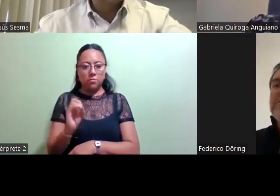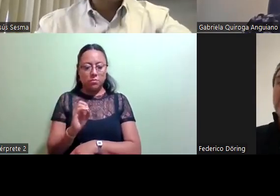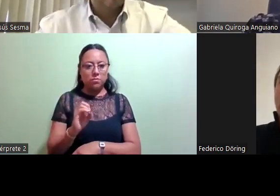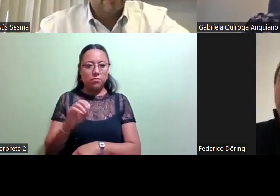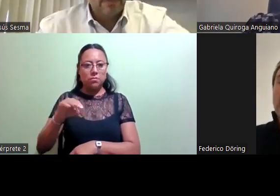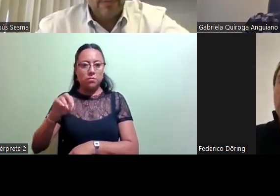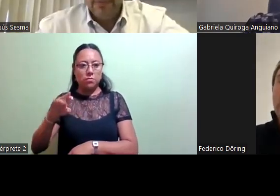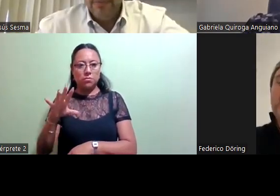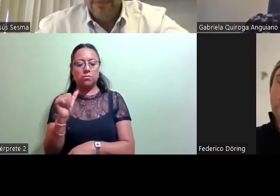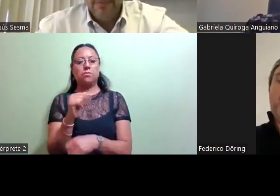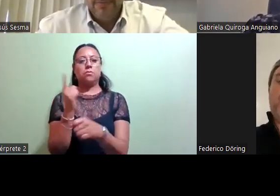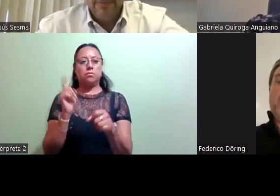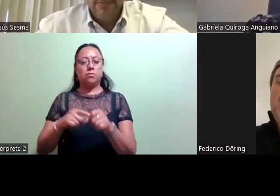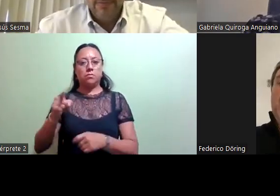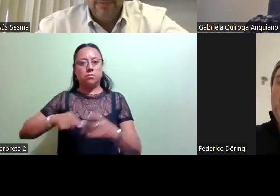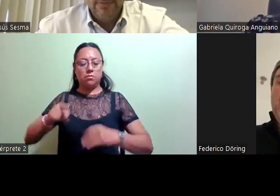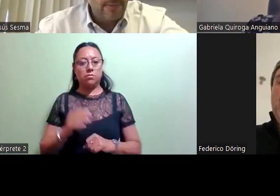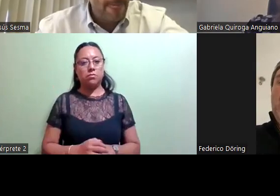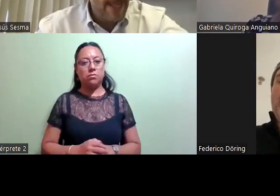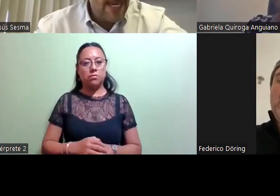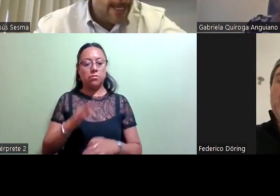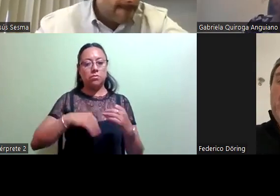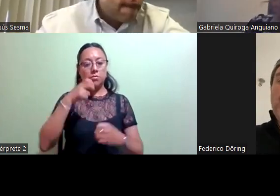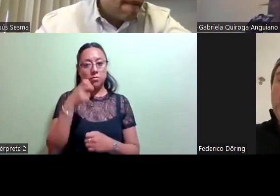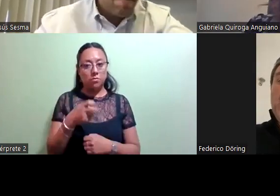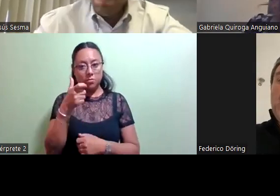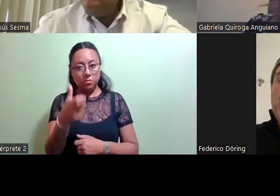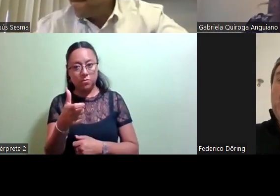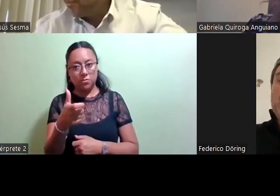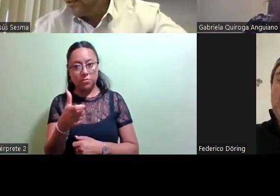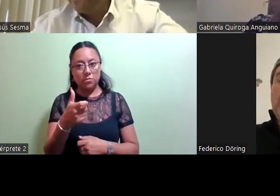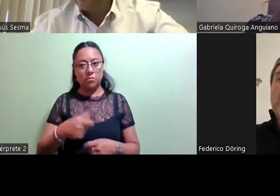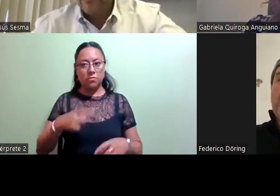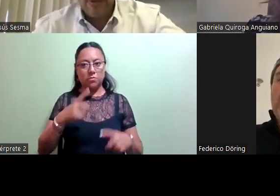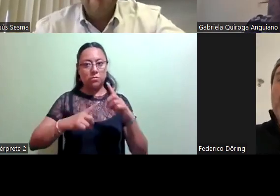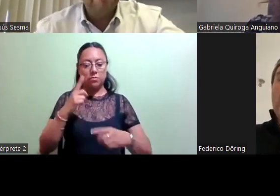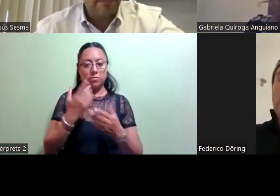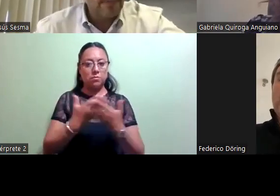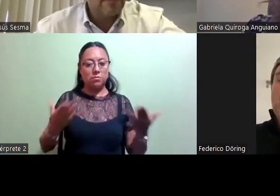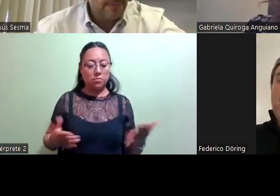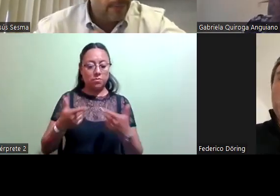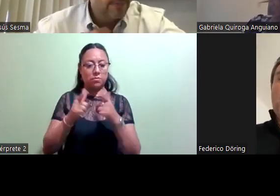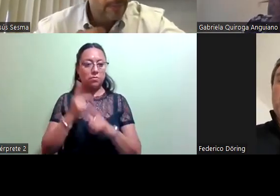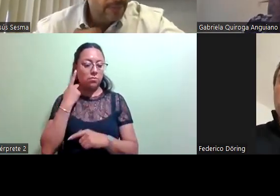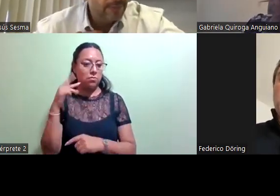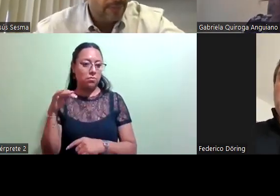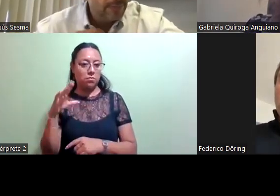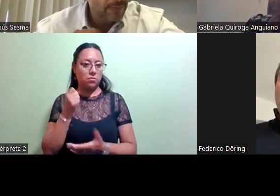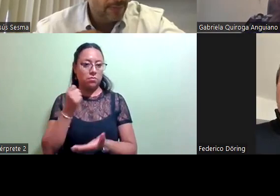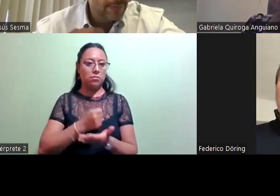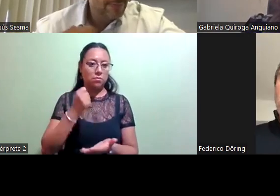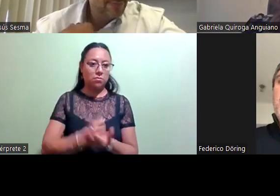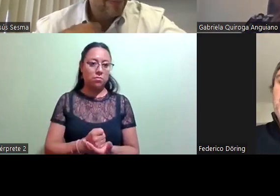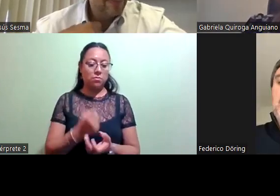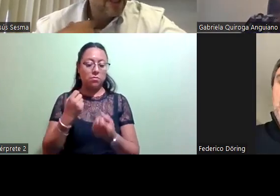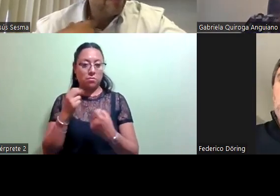derechos no están sujetos a suficiencia presupuestal. Y lo que exigía Morena es que no se podía condicionar el reconocimiento de ningún